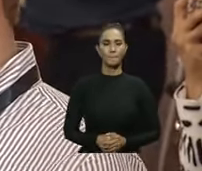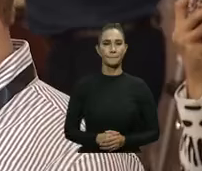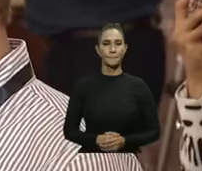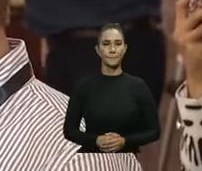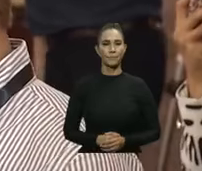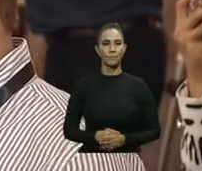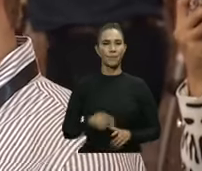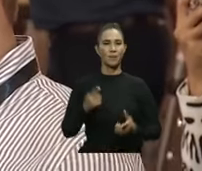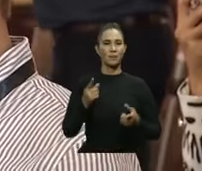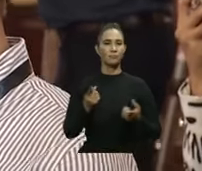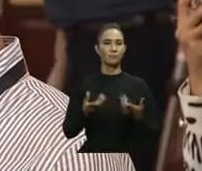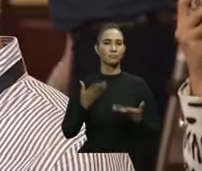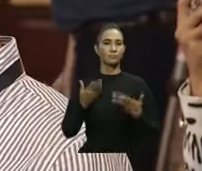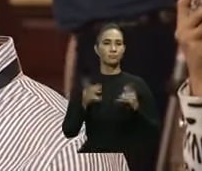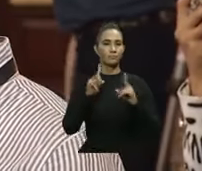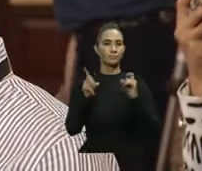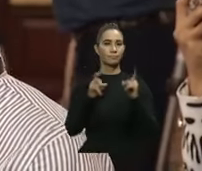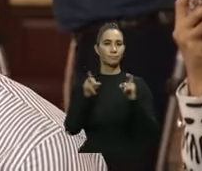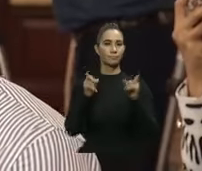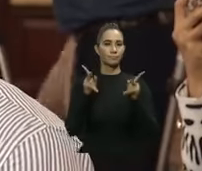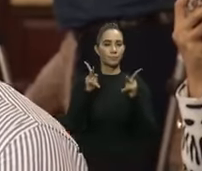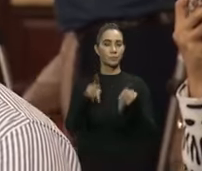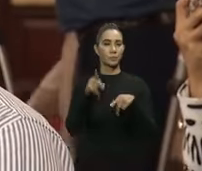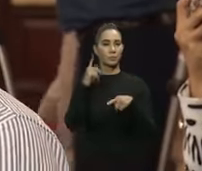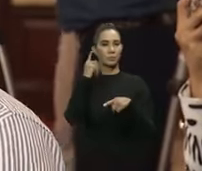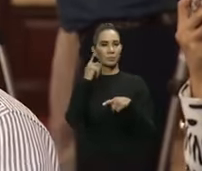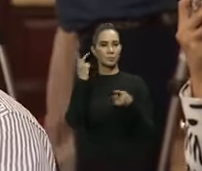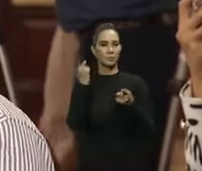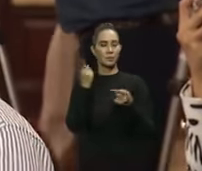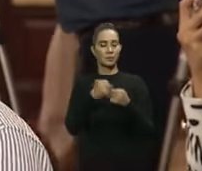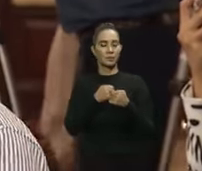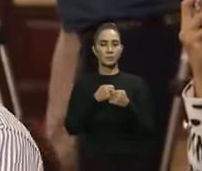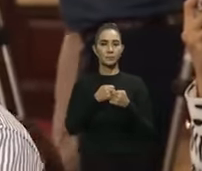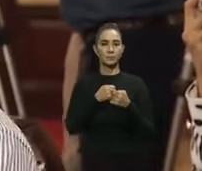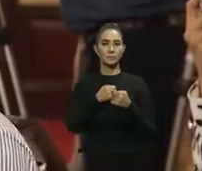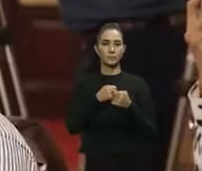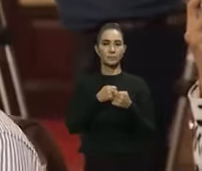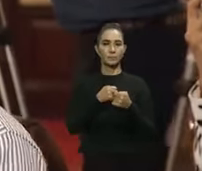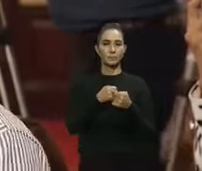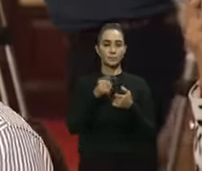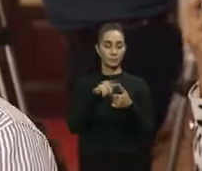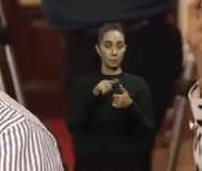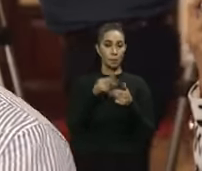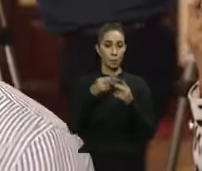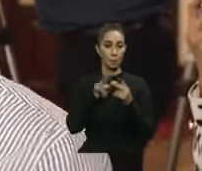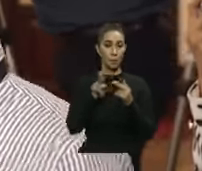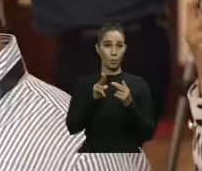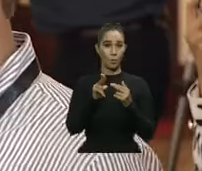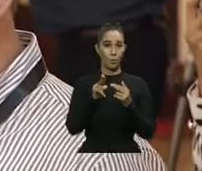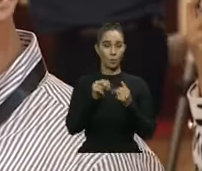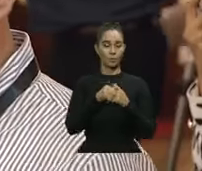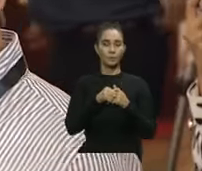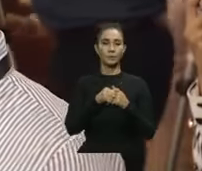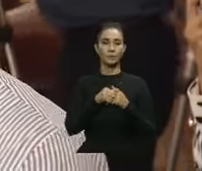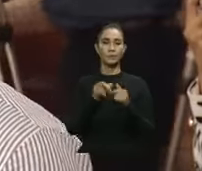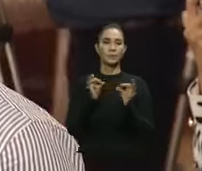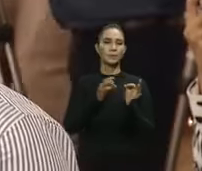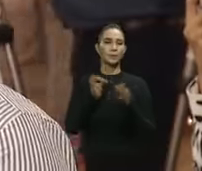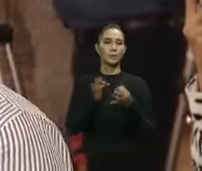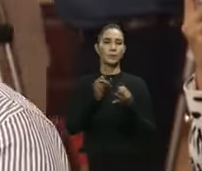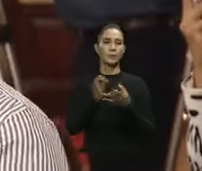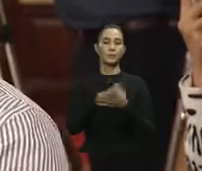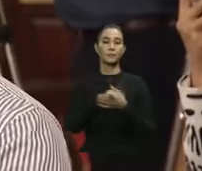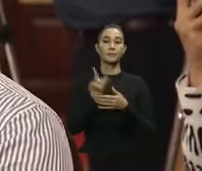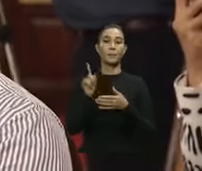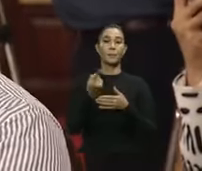se pregunta, que me gustaría que ustedes me precisen. Se los voy a plantear breve para no tomarles mucho tiempo. Lo primero